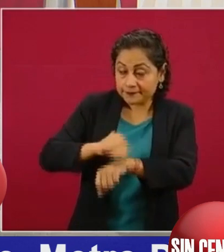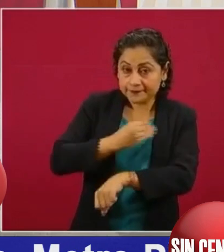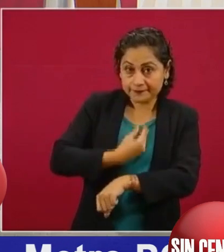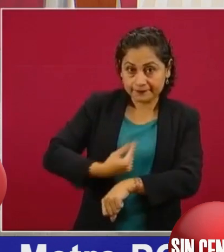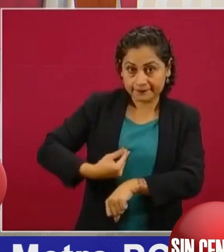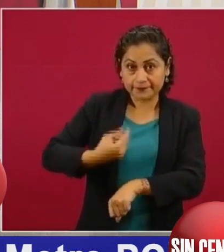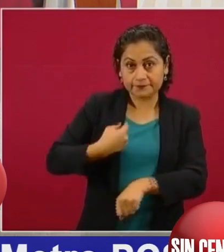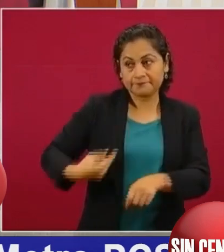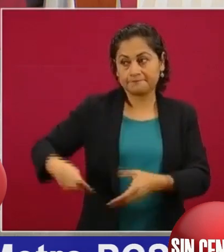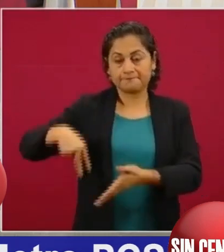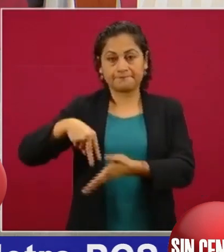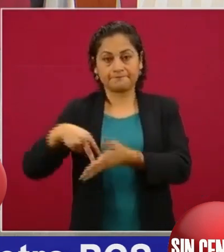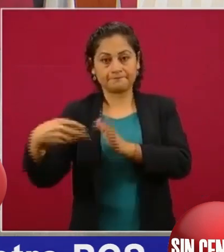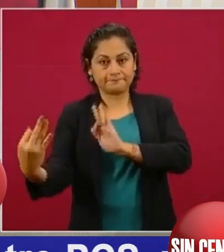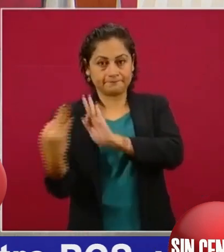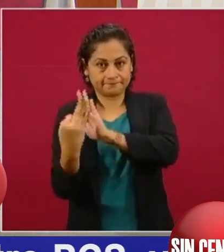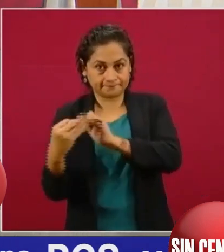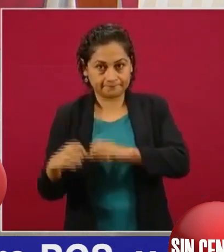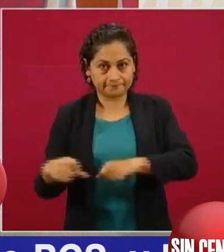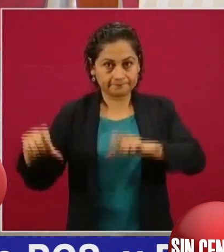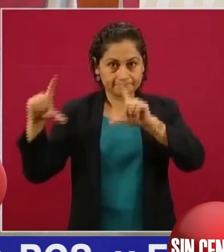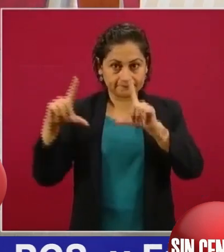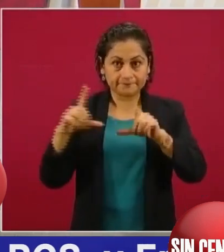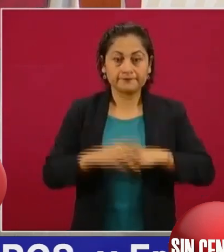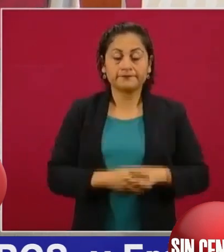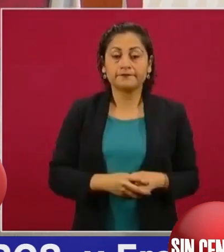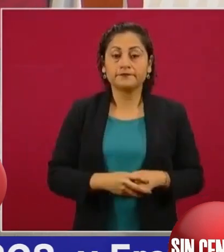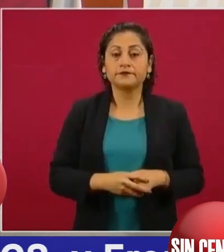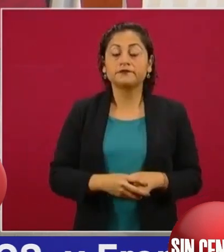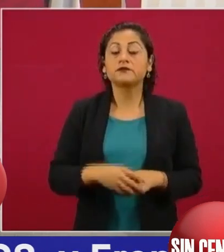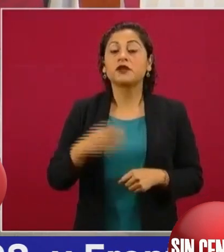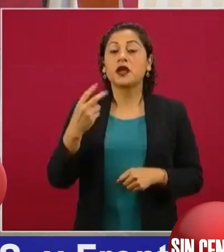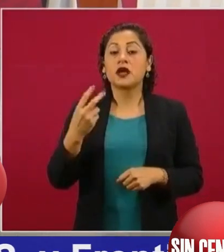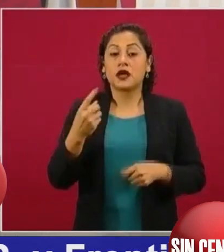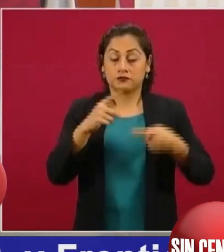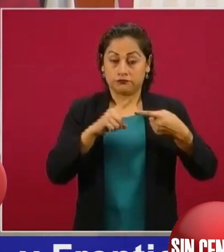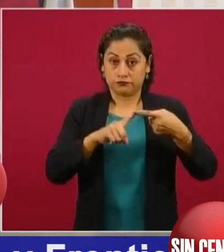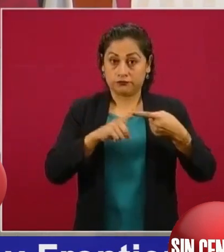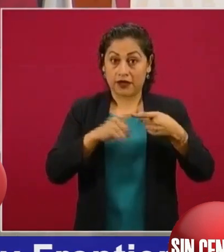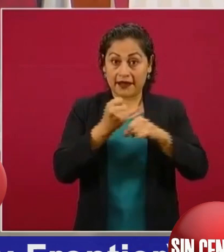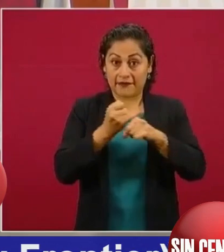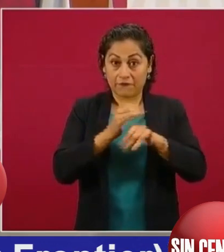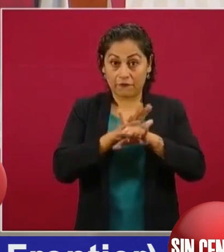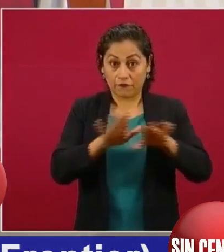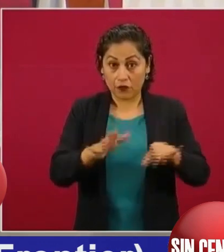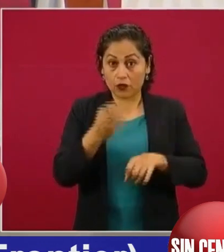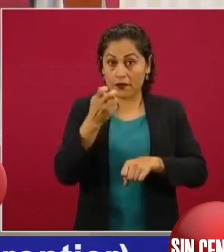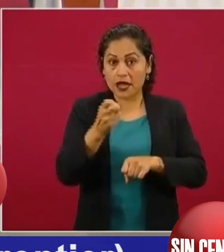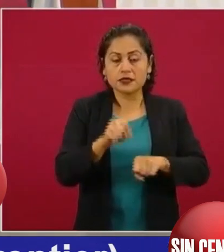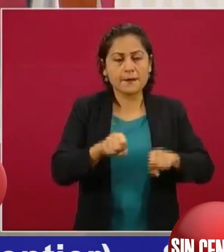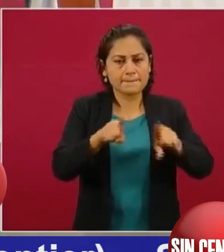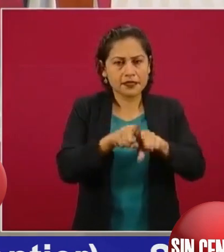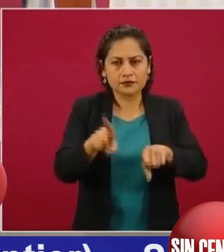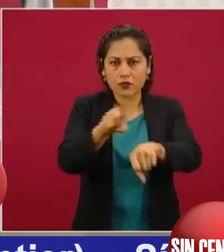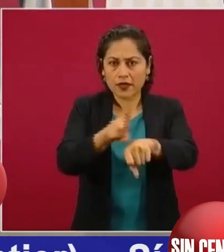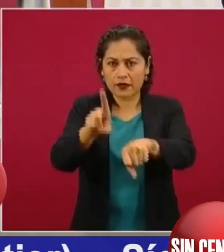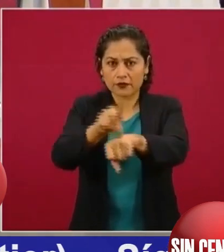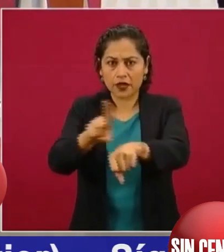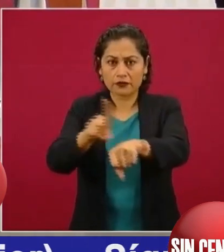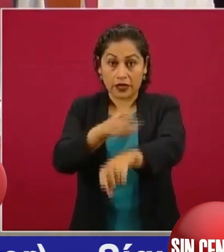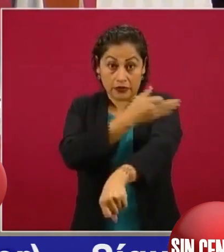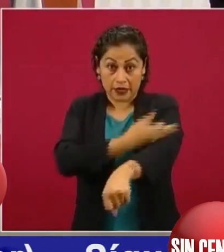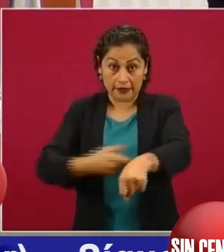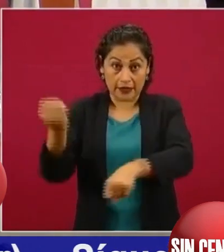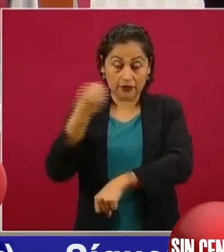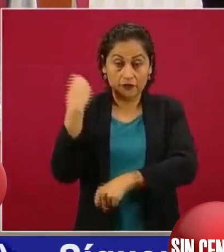para comentar directamente dos elementos. Uno es el informe técnico general que presentamos todos los días por la tarde y el otro es